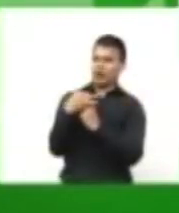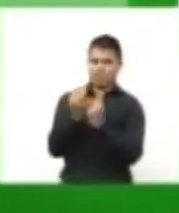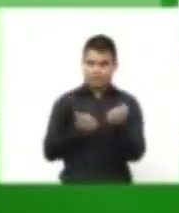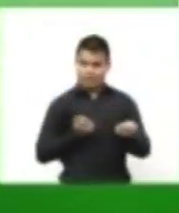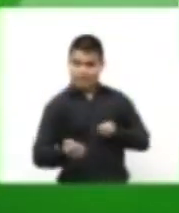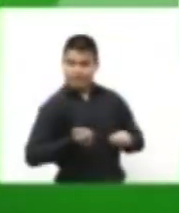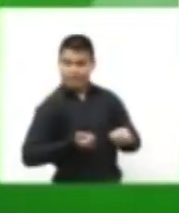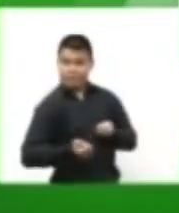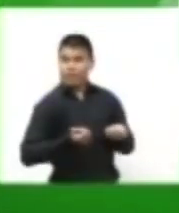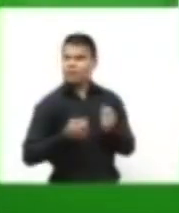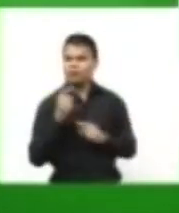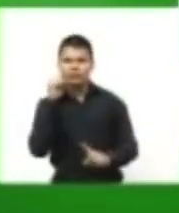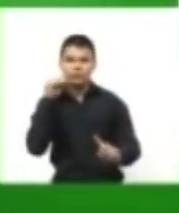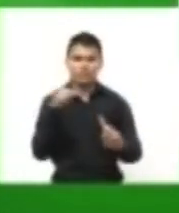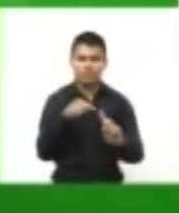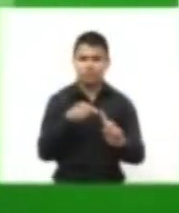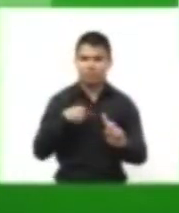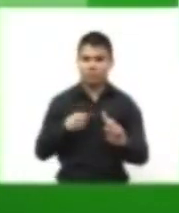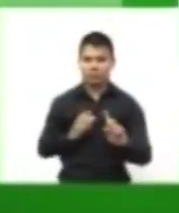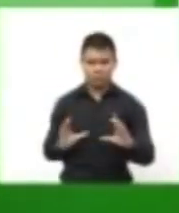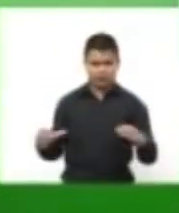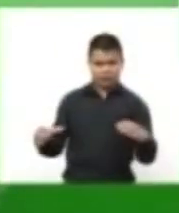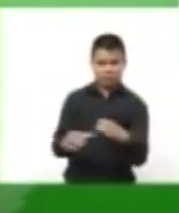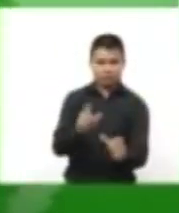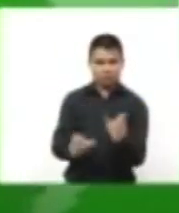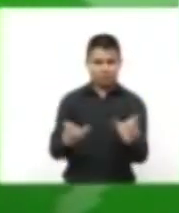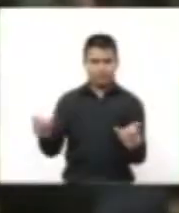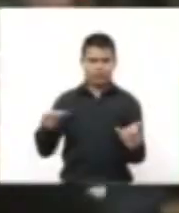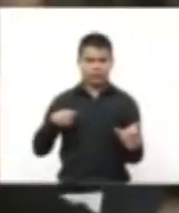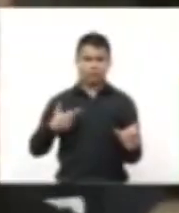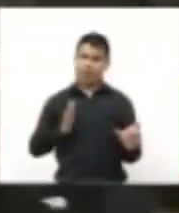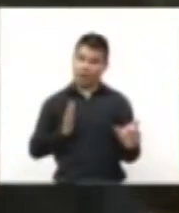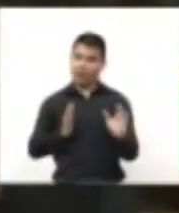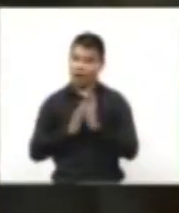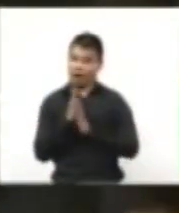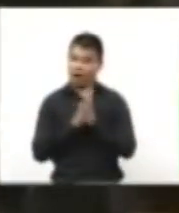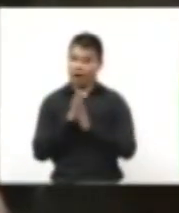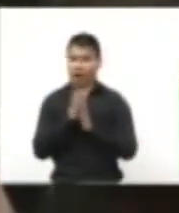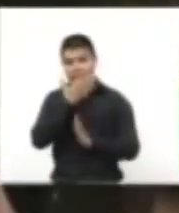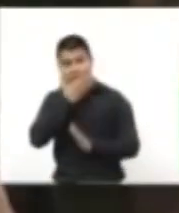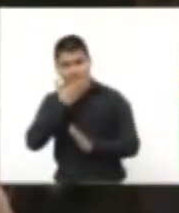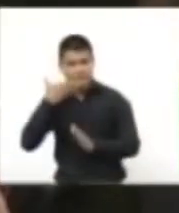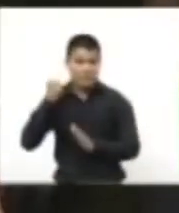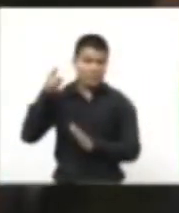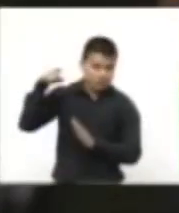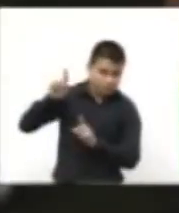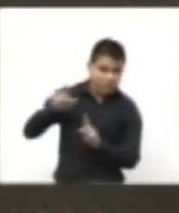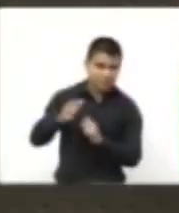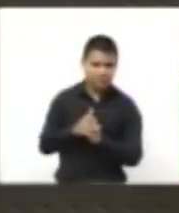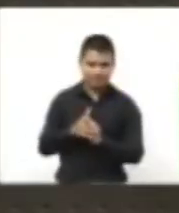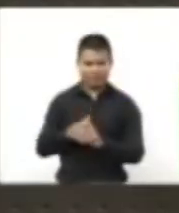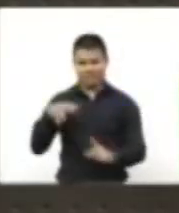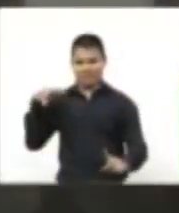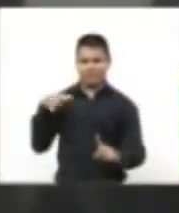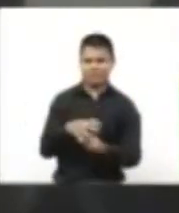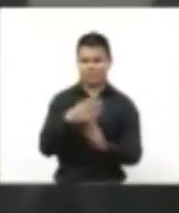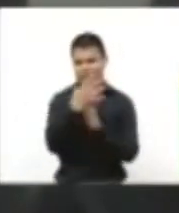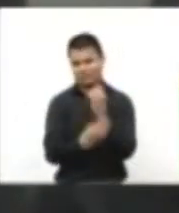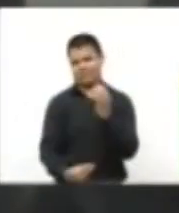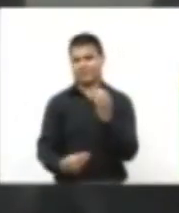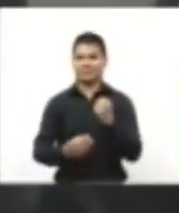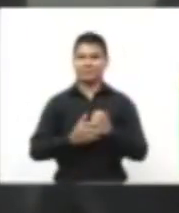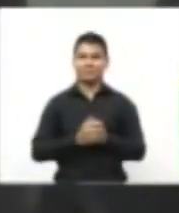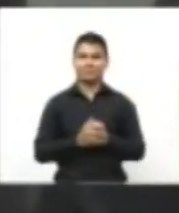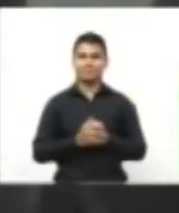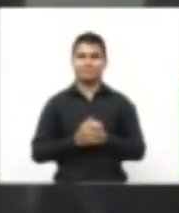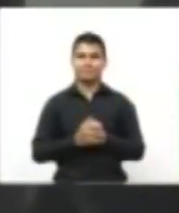a ellos en contra de los ciudadanos colombianos. Para el senador, esta reforma viola el artículo 363, que